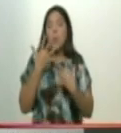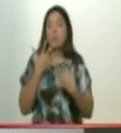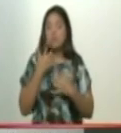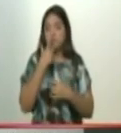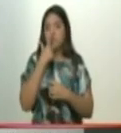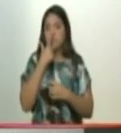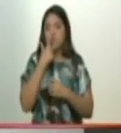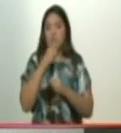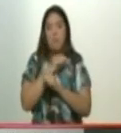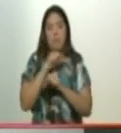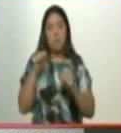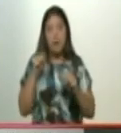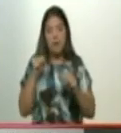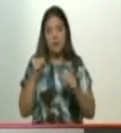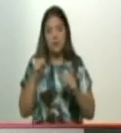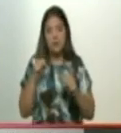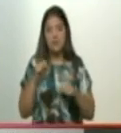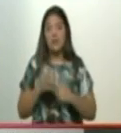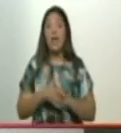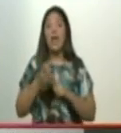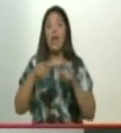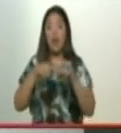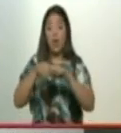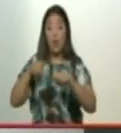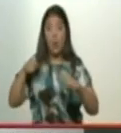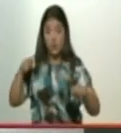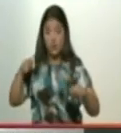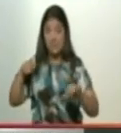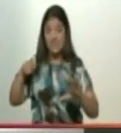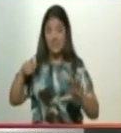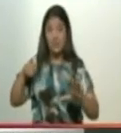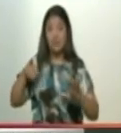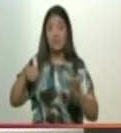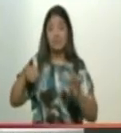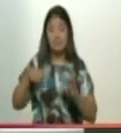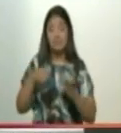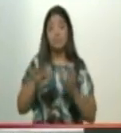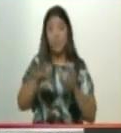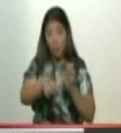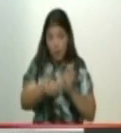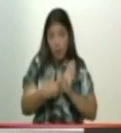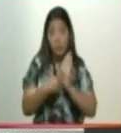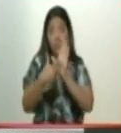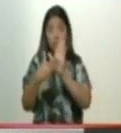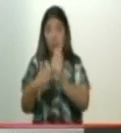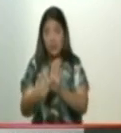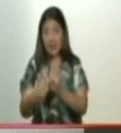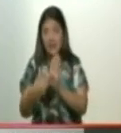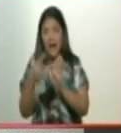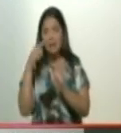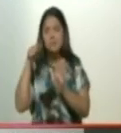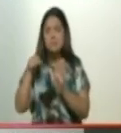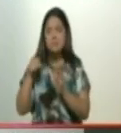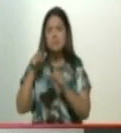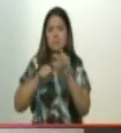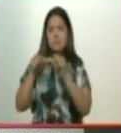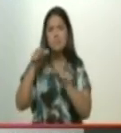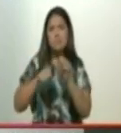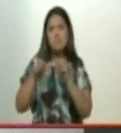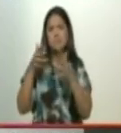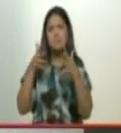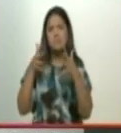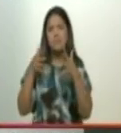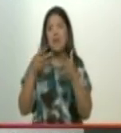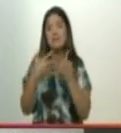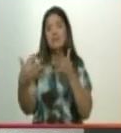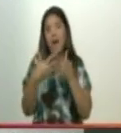sofocación, tomando gestos el cuchillo de cocina, recuperado, y es presentado en el mango una sustancia de naturaleza hemática,